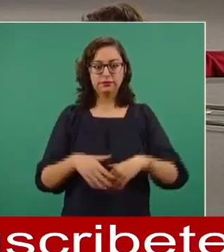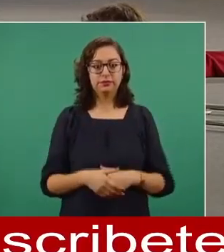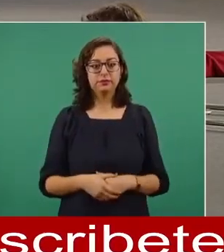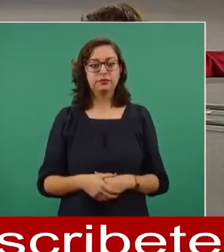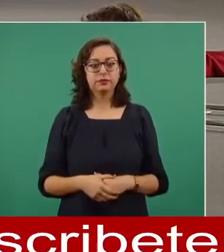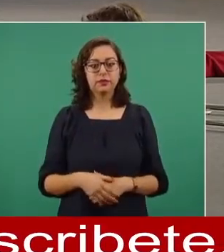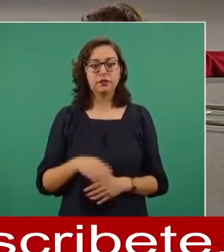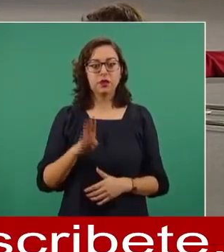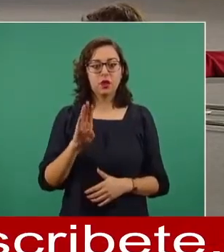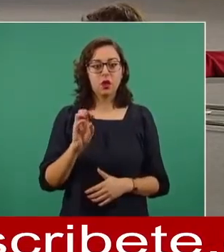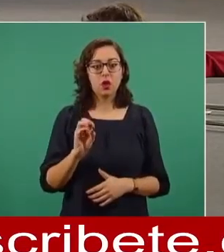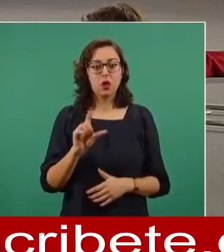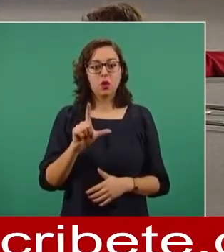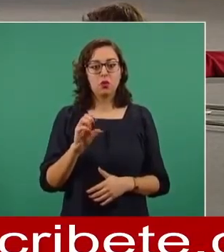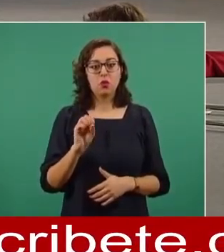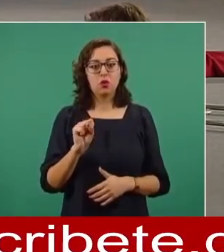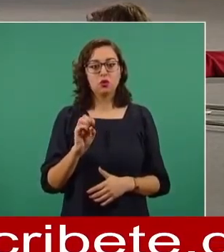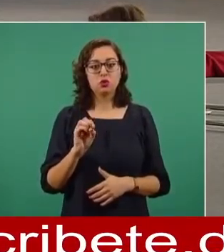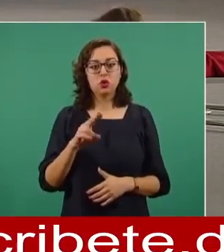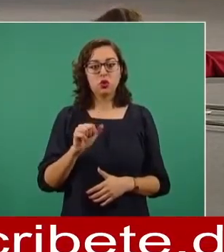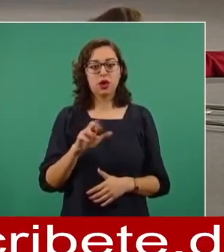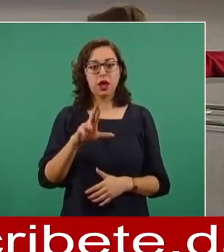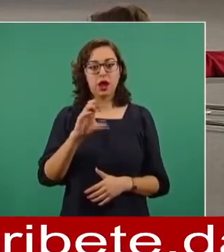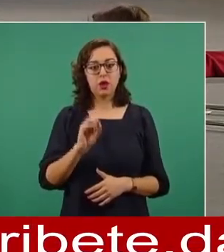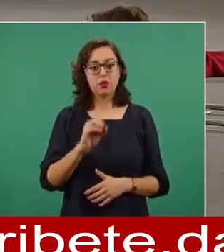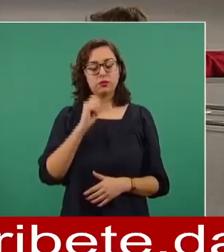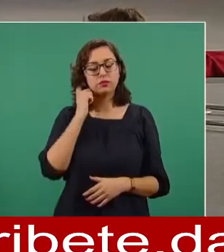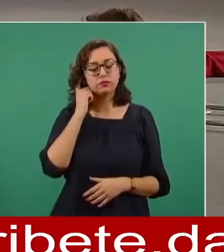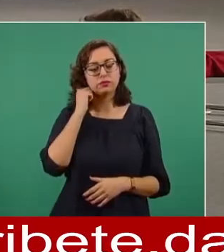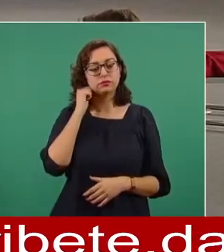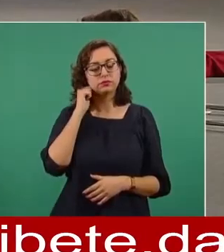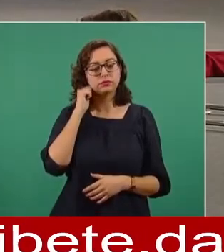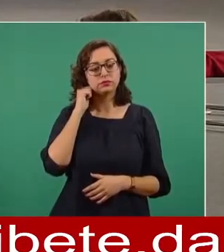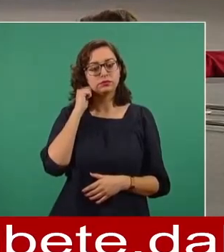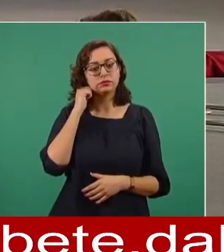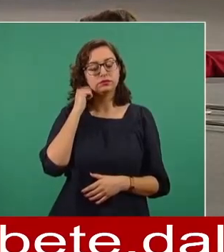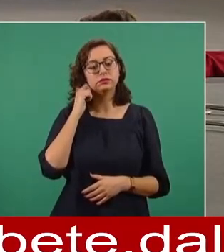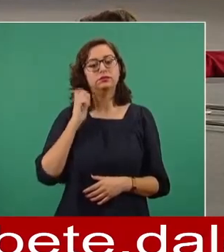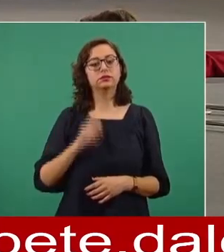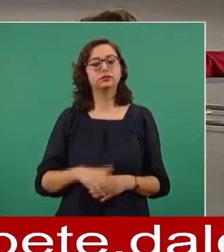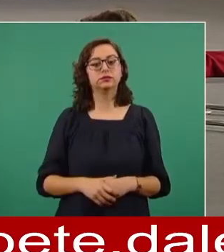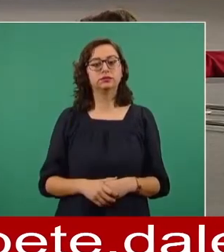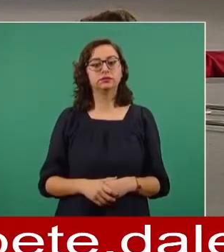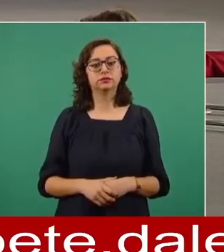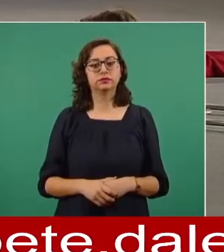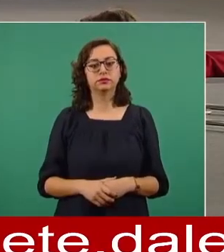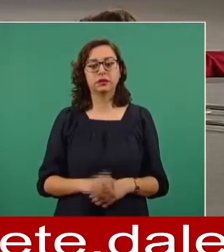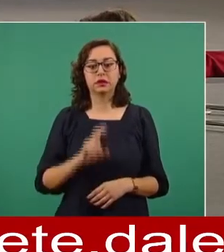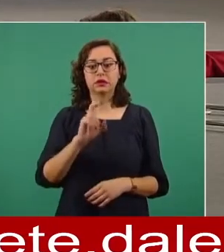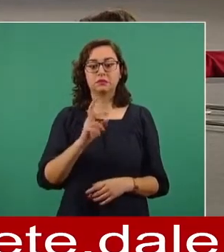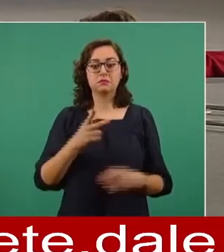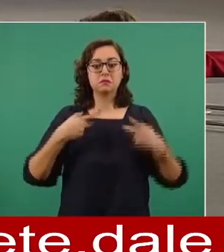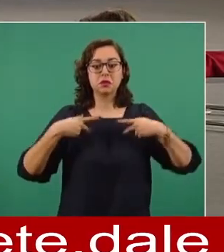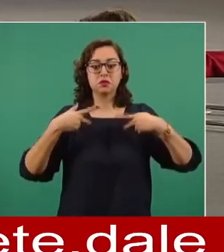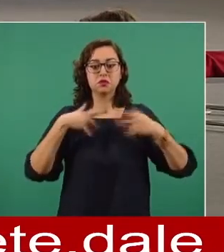que trae 39 de aprobación.